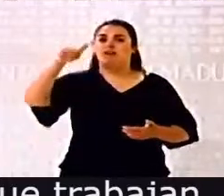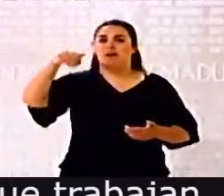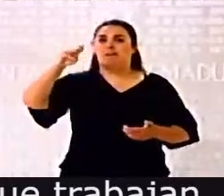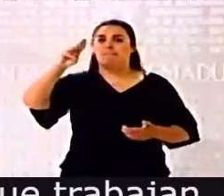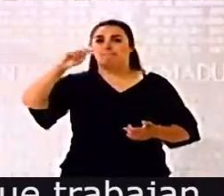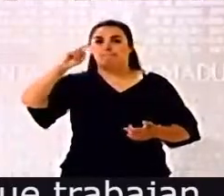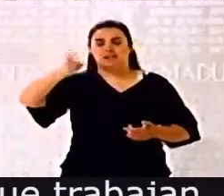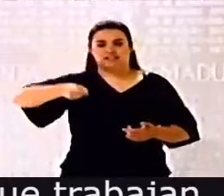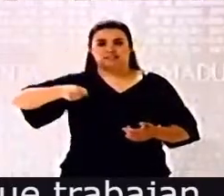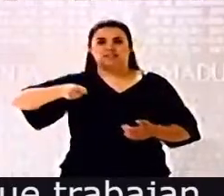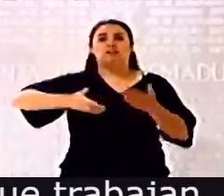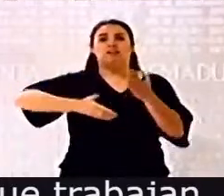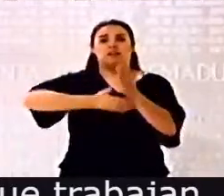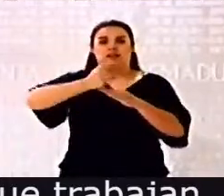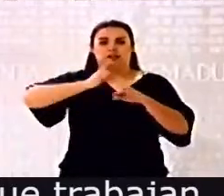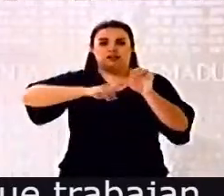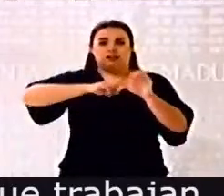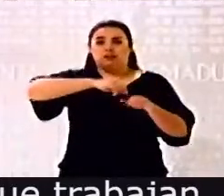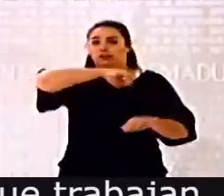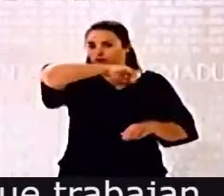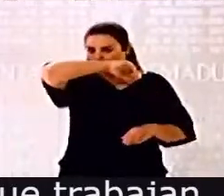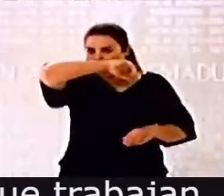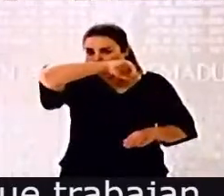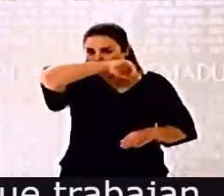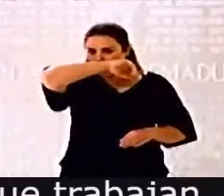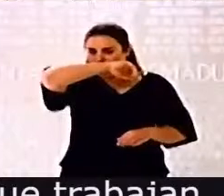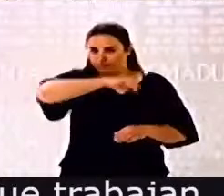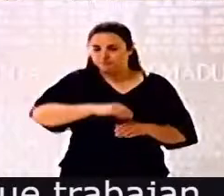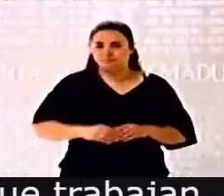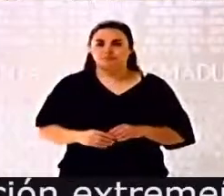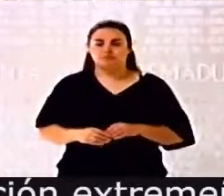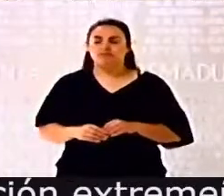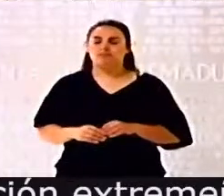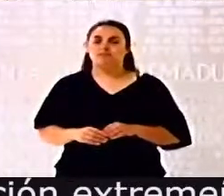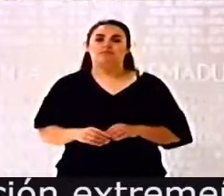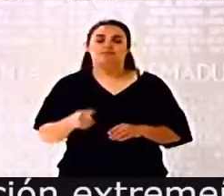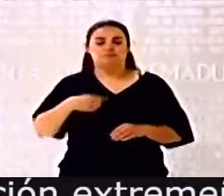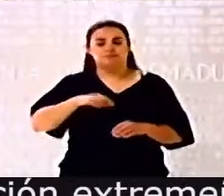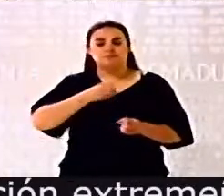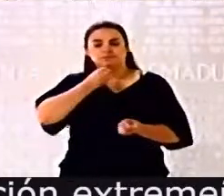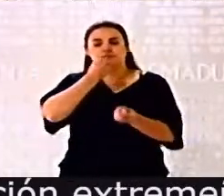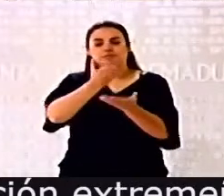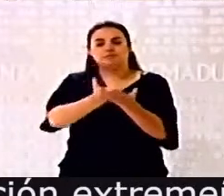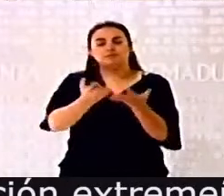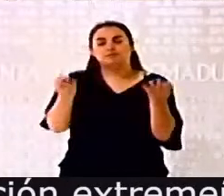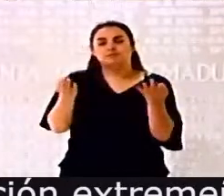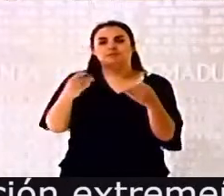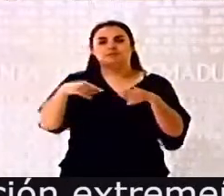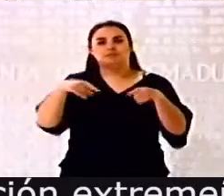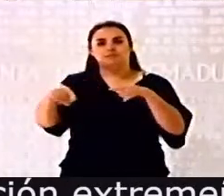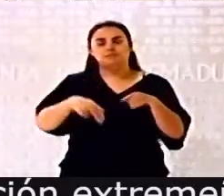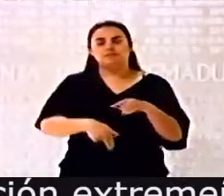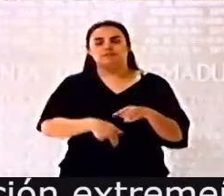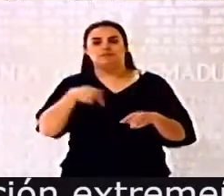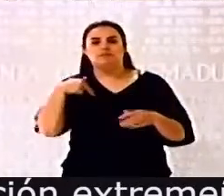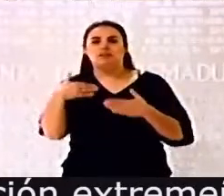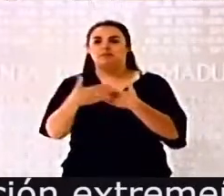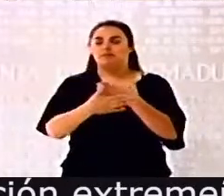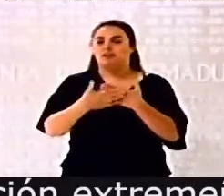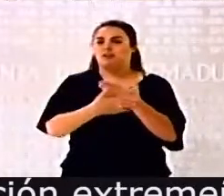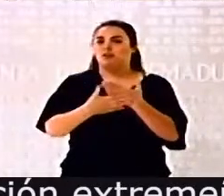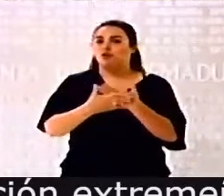la Federación Extremeña de Municipios y Provincias? ¿Y qué es lo que le hemos propuesto a la Dirección General de Administración